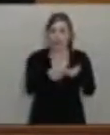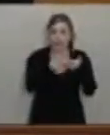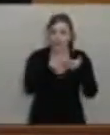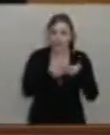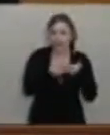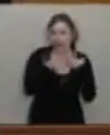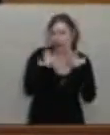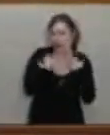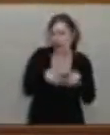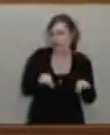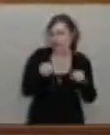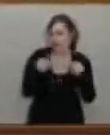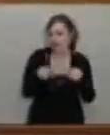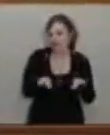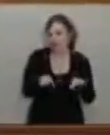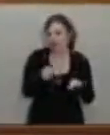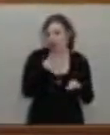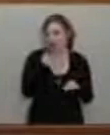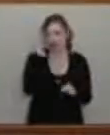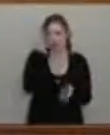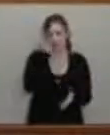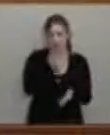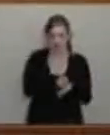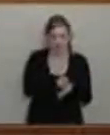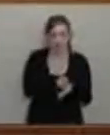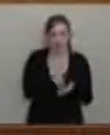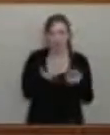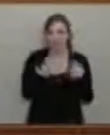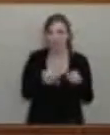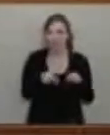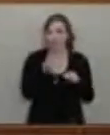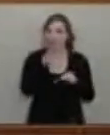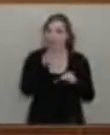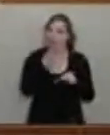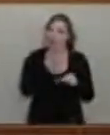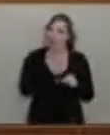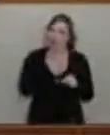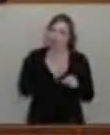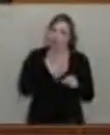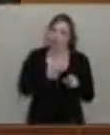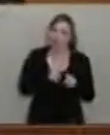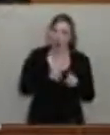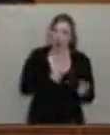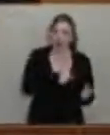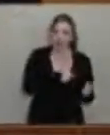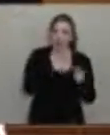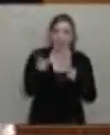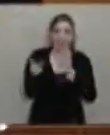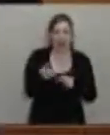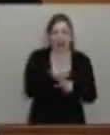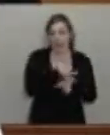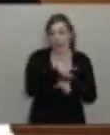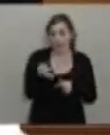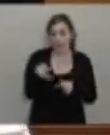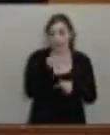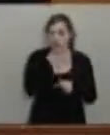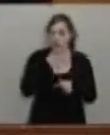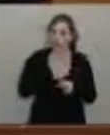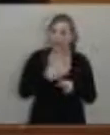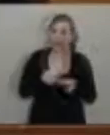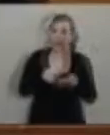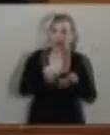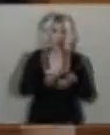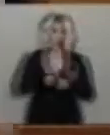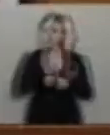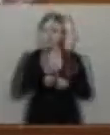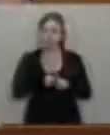informal, valga la redundancia, hubiese tenido la traslación correspondiente para poder estudiar el informe dentro de